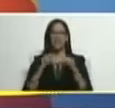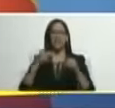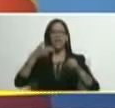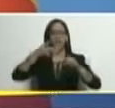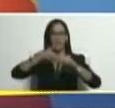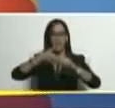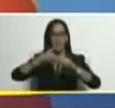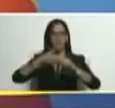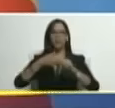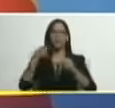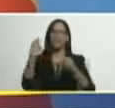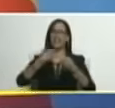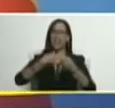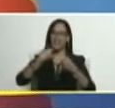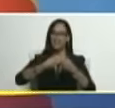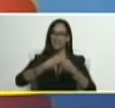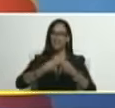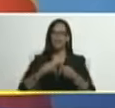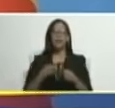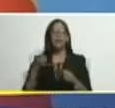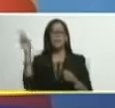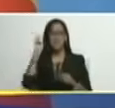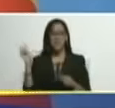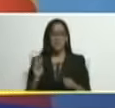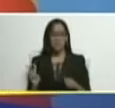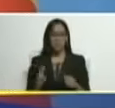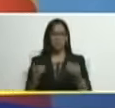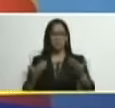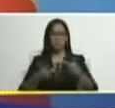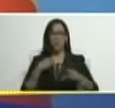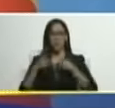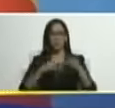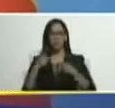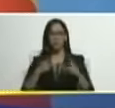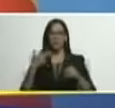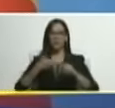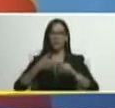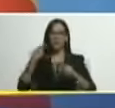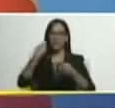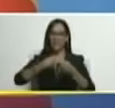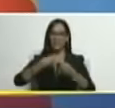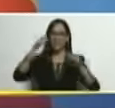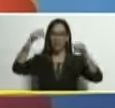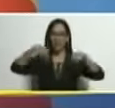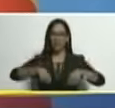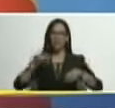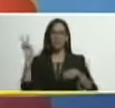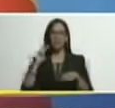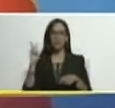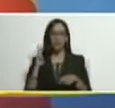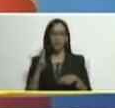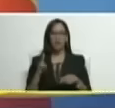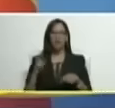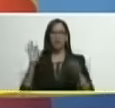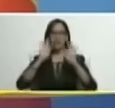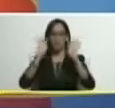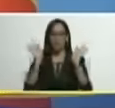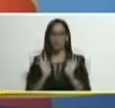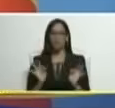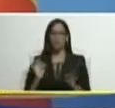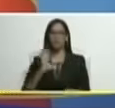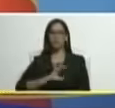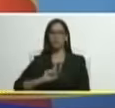gas. Vietnam viene a invertir y a producir petróleo y gas aquí en Venezuela de manera soberana.